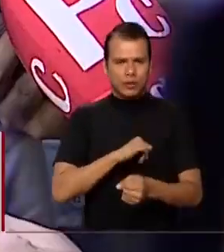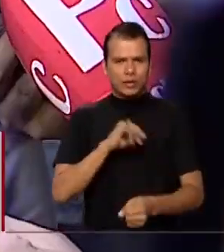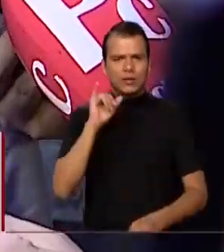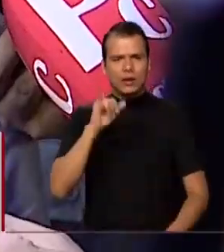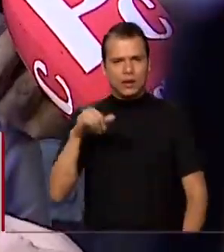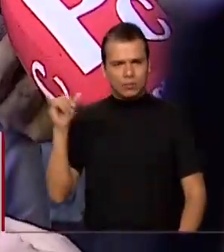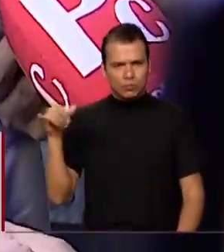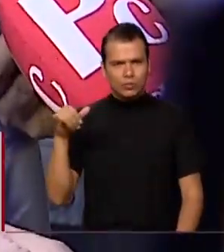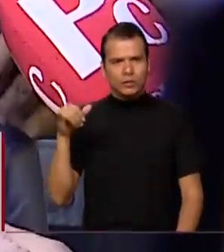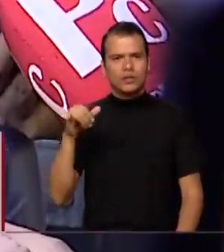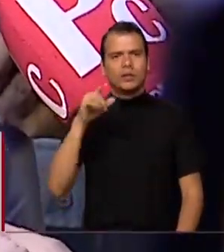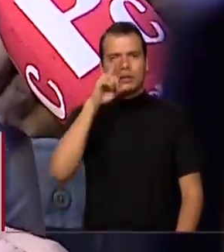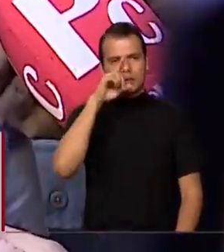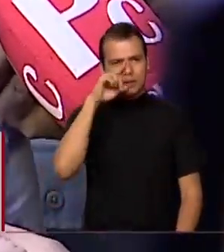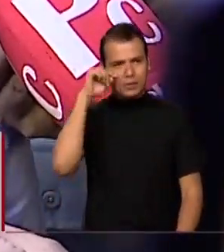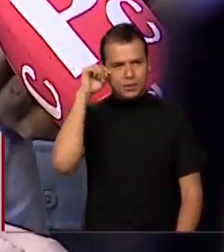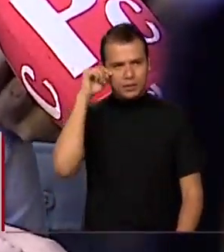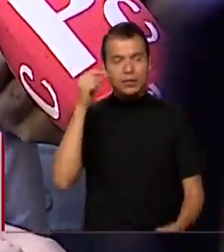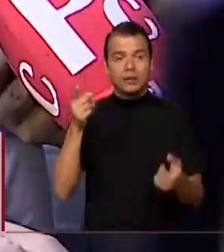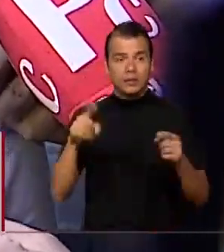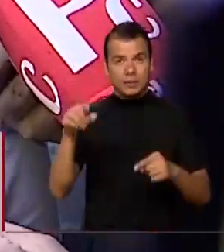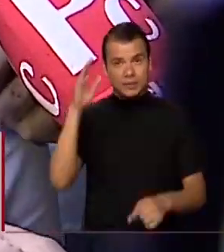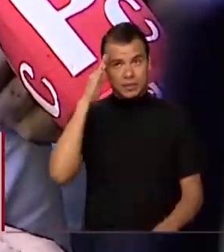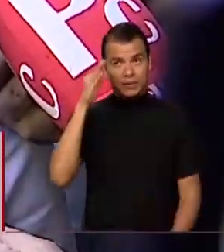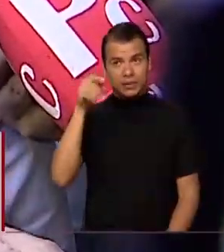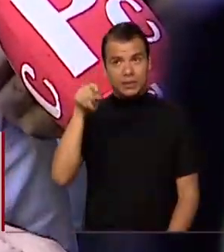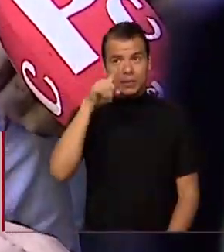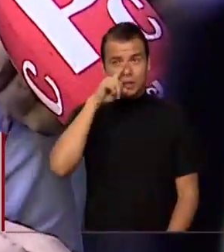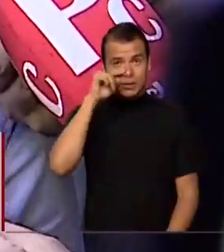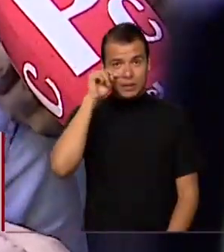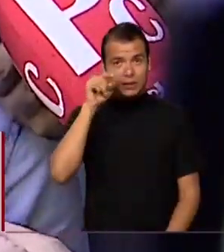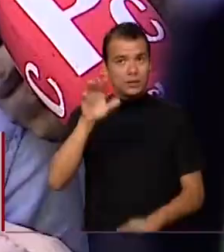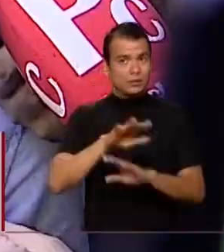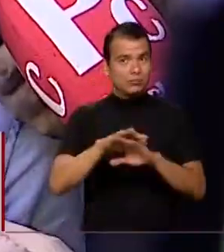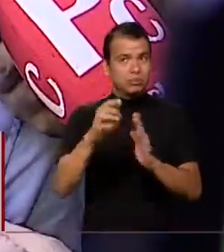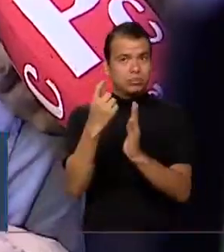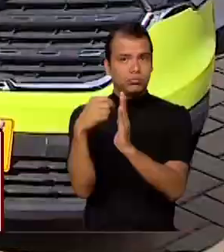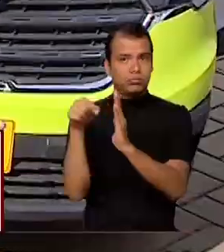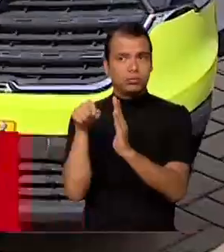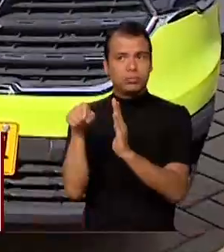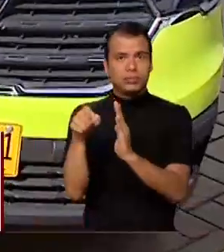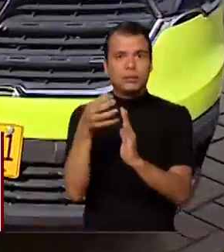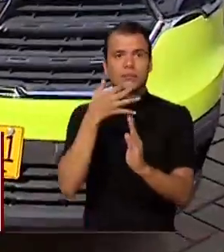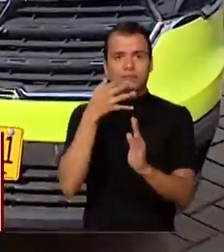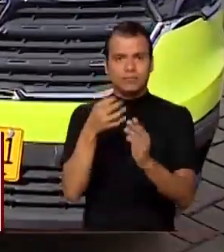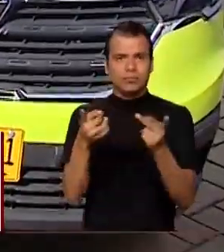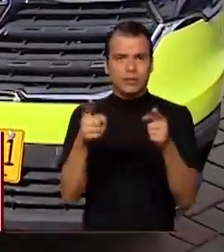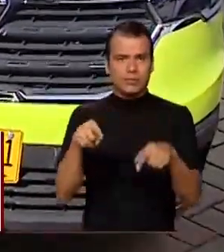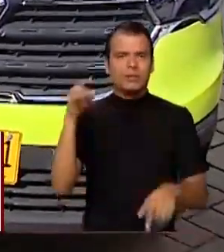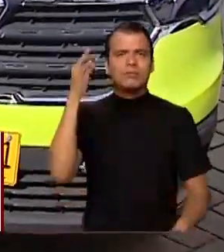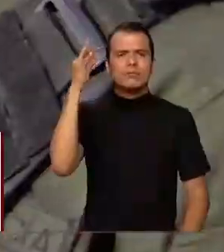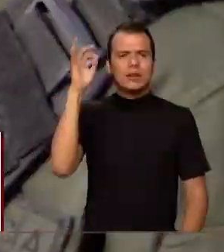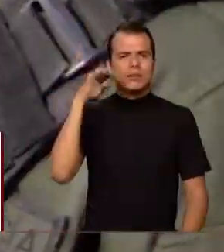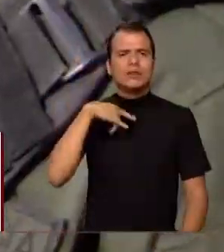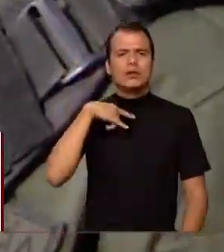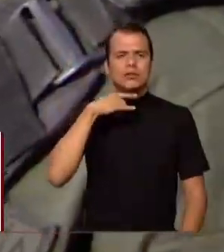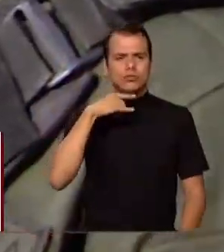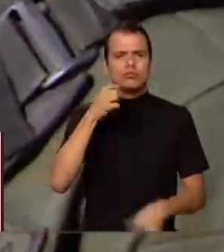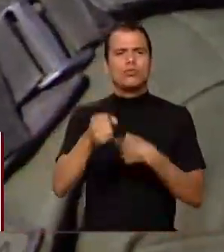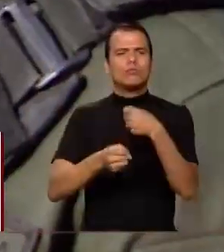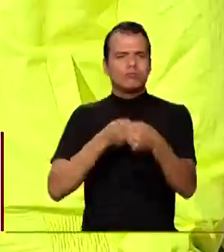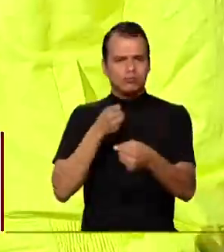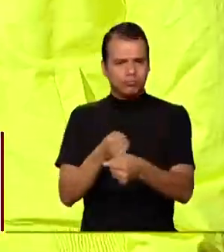reforzar Jamundí, Candelaria, tenemos un problema grave de microtráfico en Candelaria, Palmira, por supuesto, Yumbo, que también